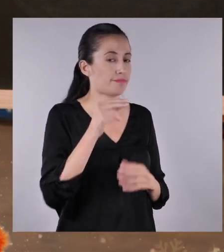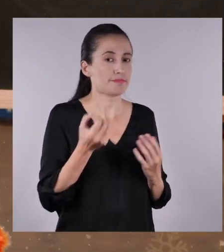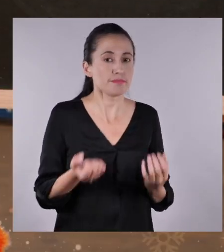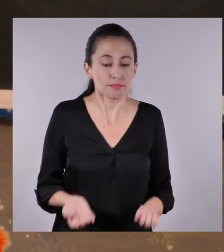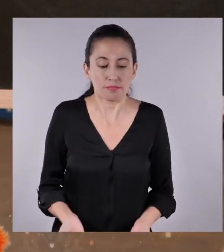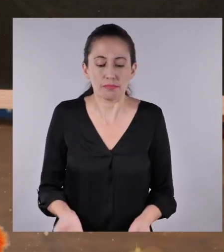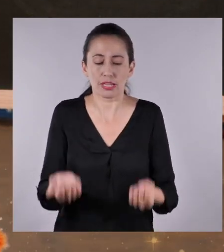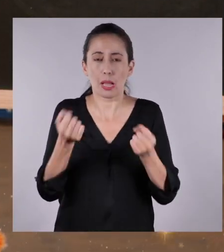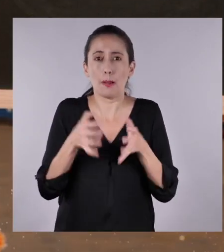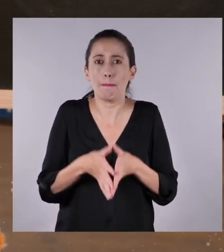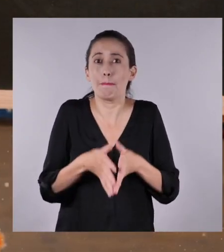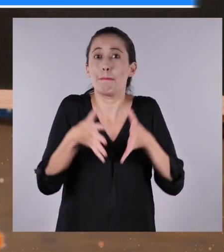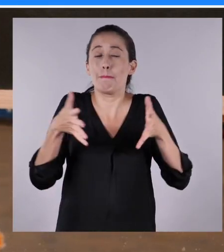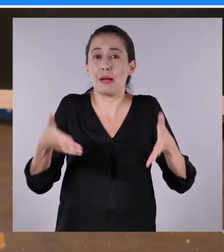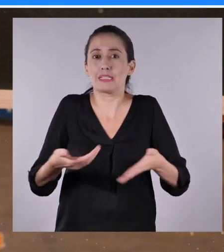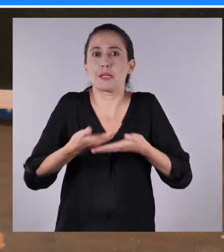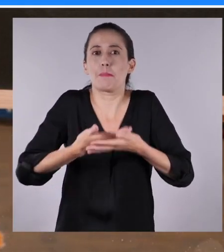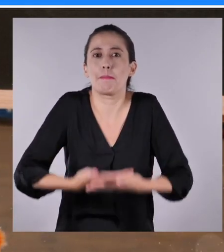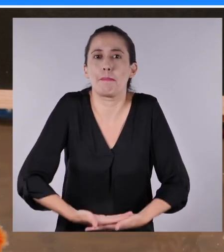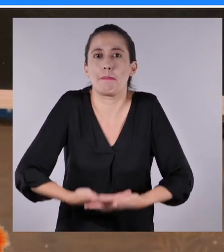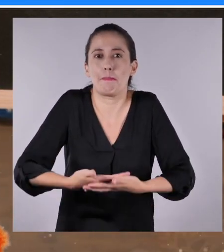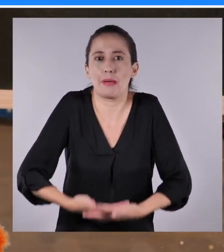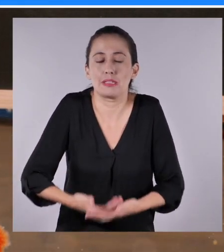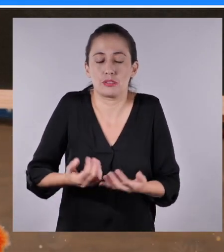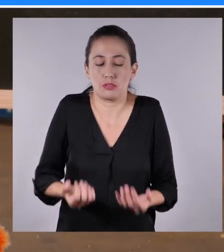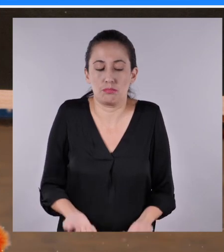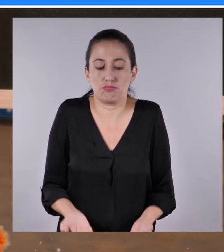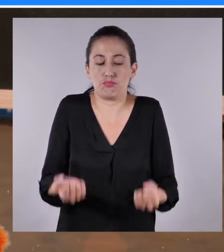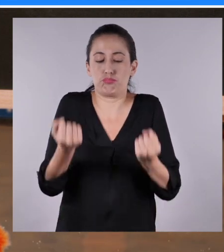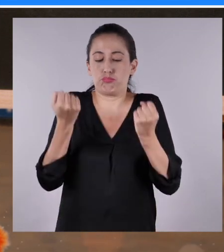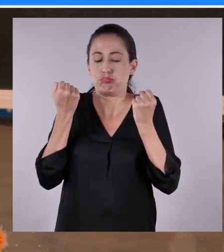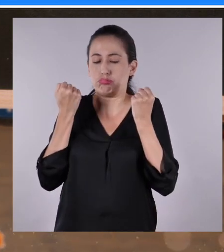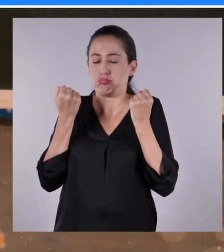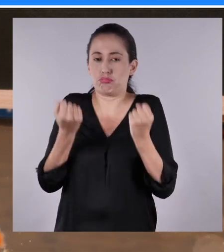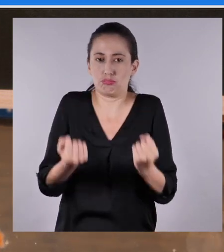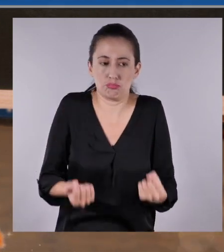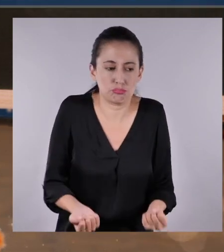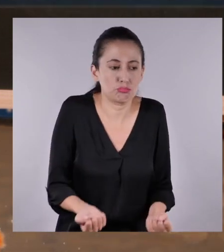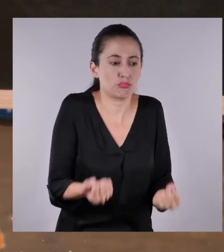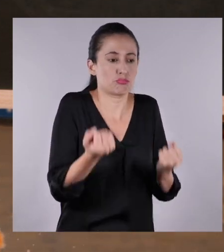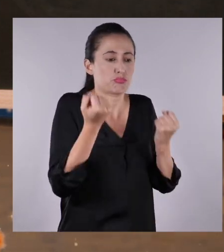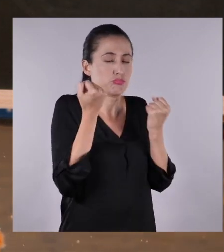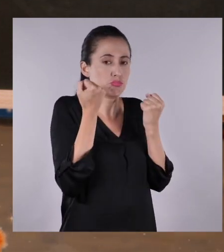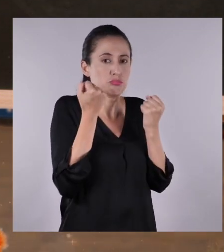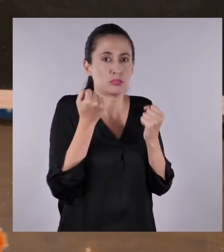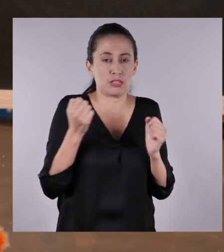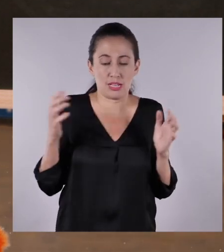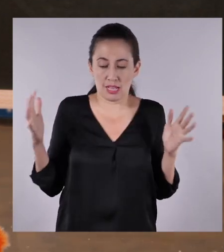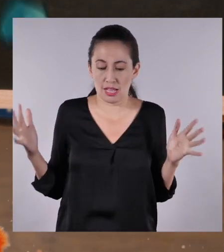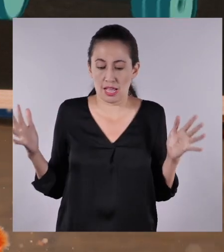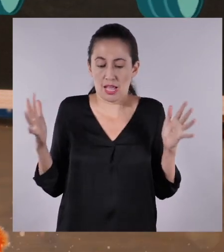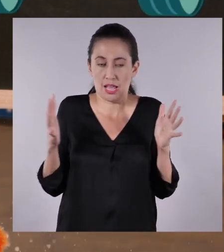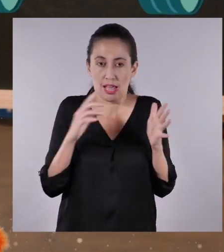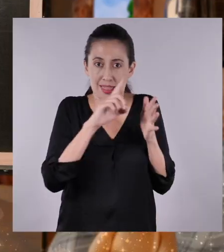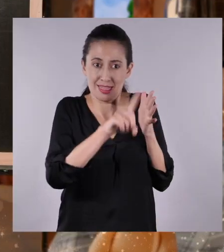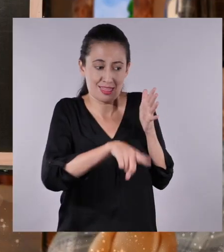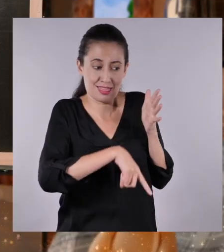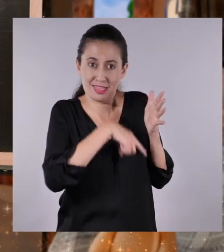verás. Es levantar el mayor peso posible en barra. En esta se coloca discos distribuyendo su